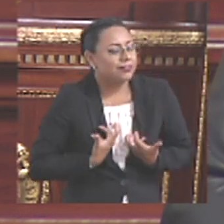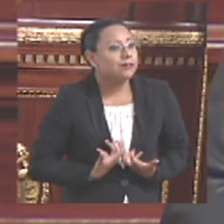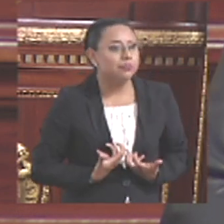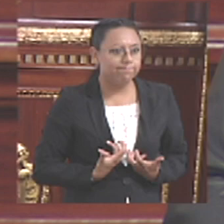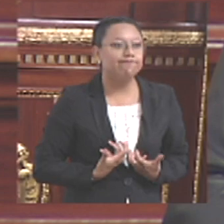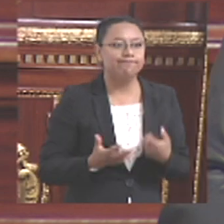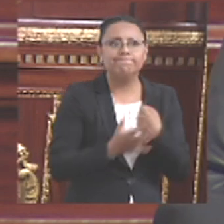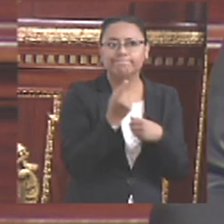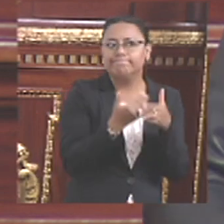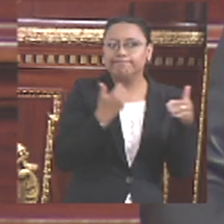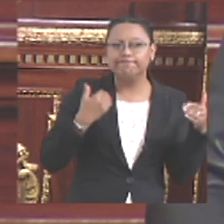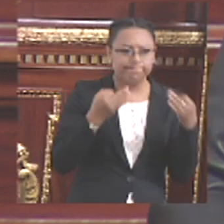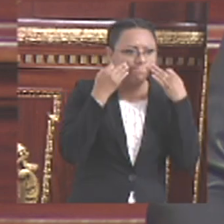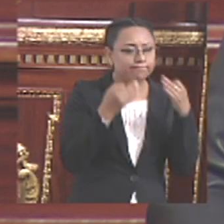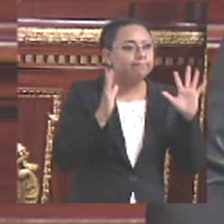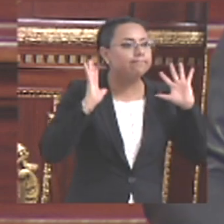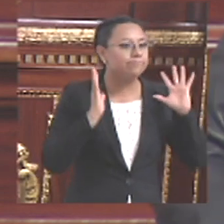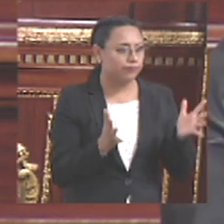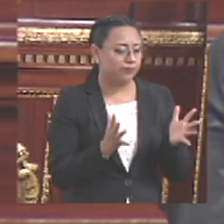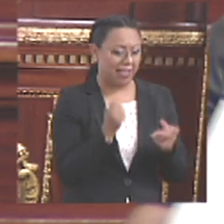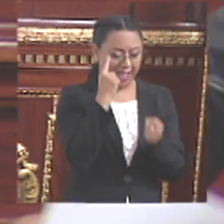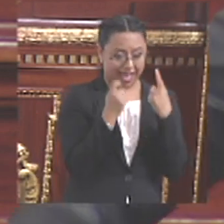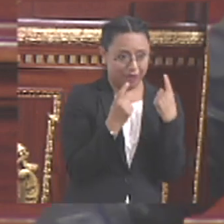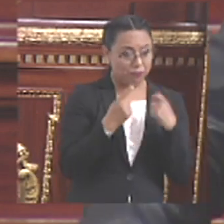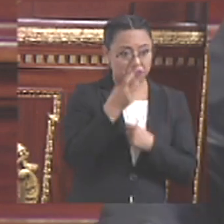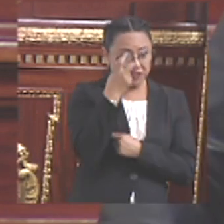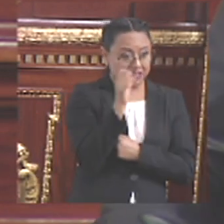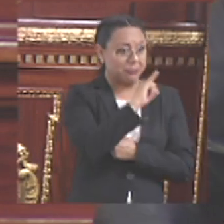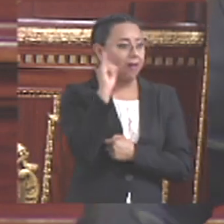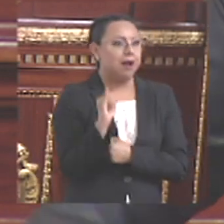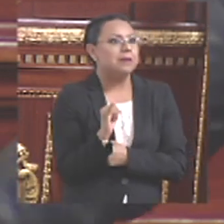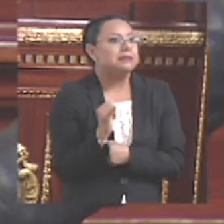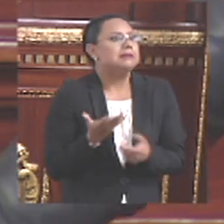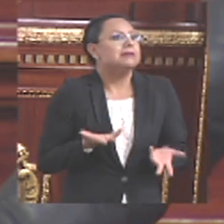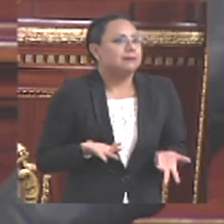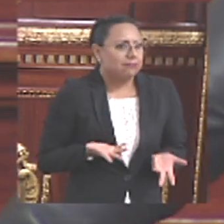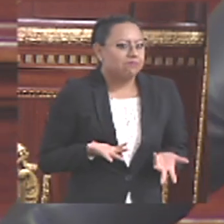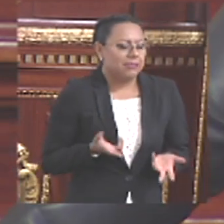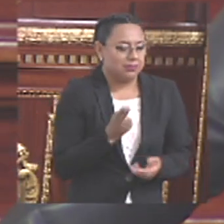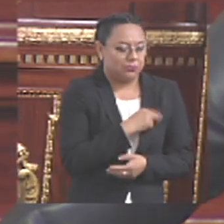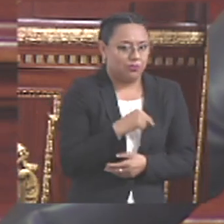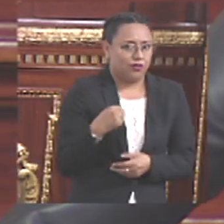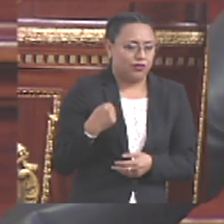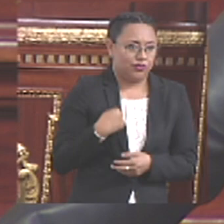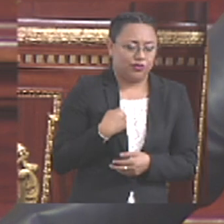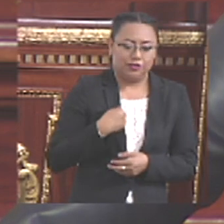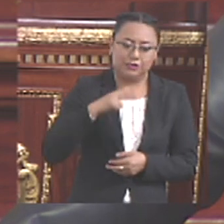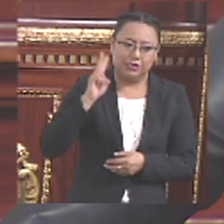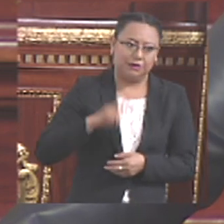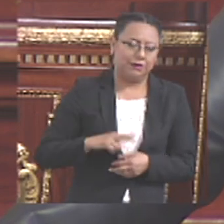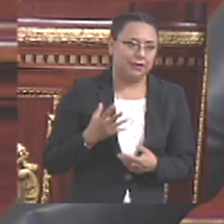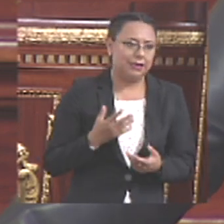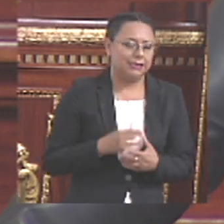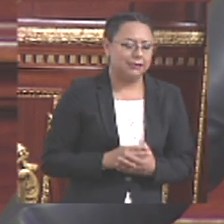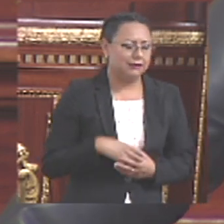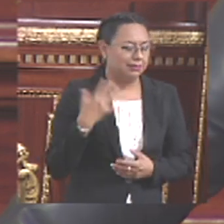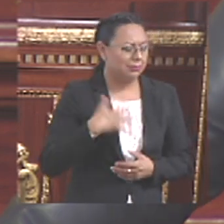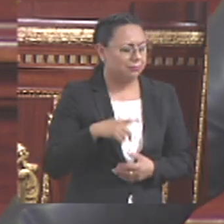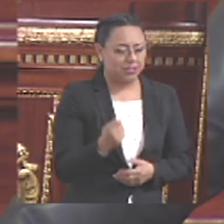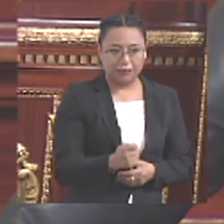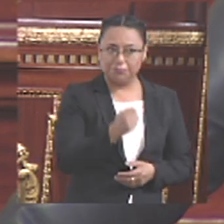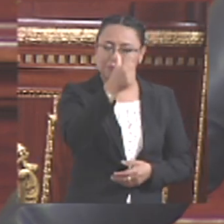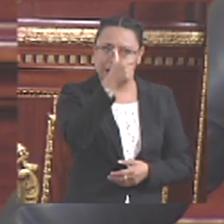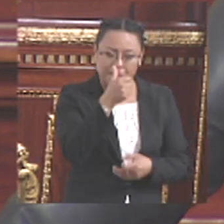este capítulo. A quienes no lo habíamos hecho, pues tuvimos la fortuna o la desfortuna de vivirlo por primera